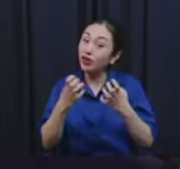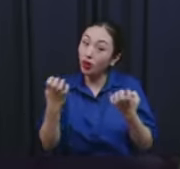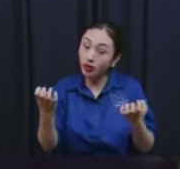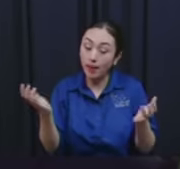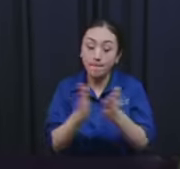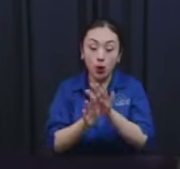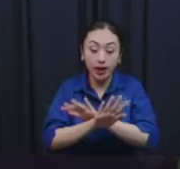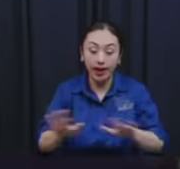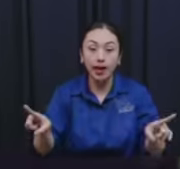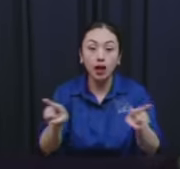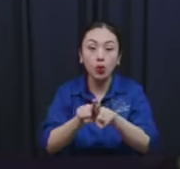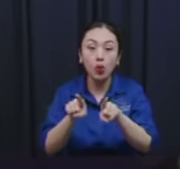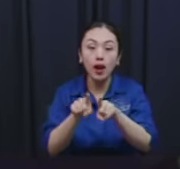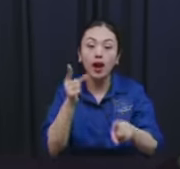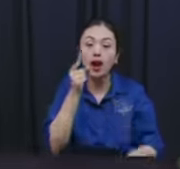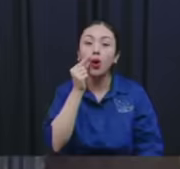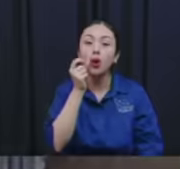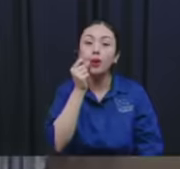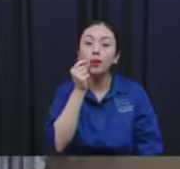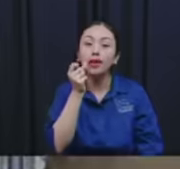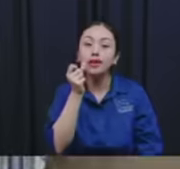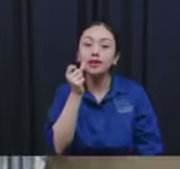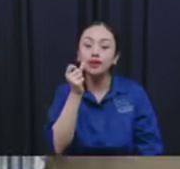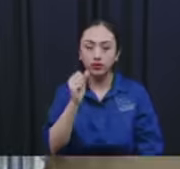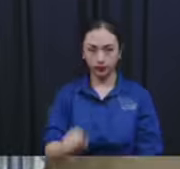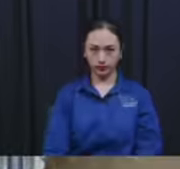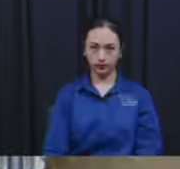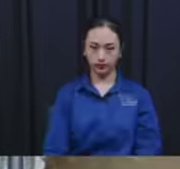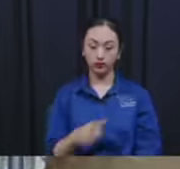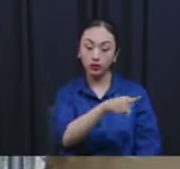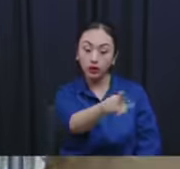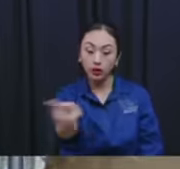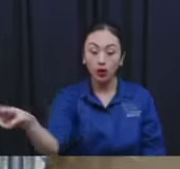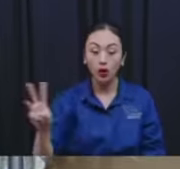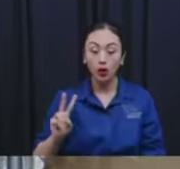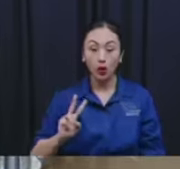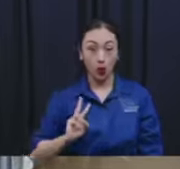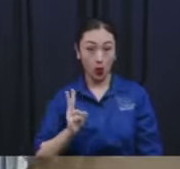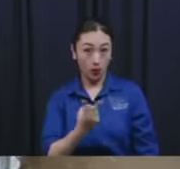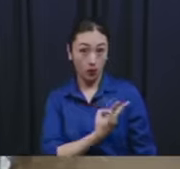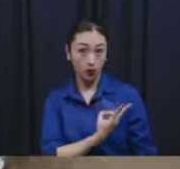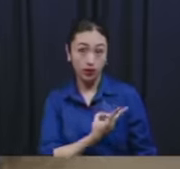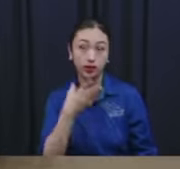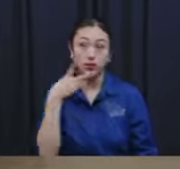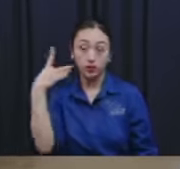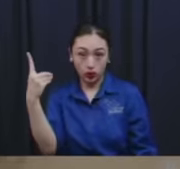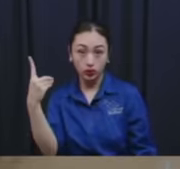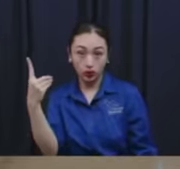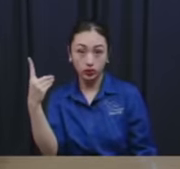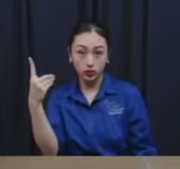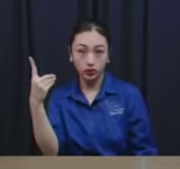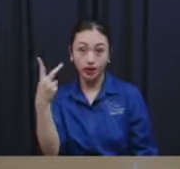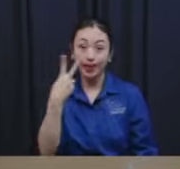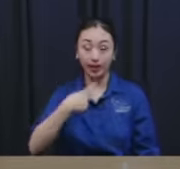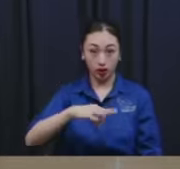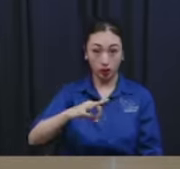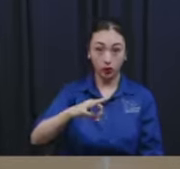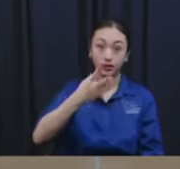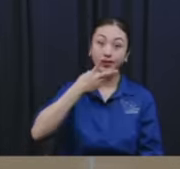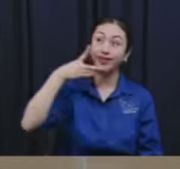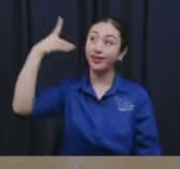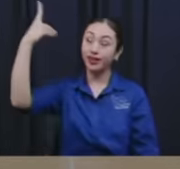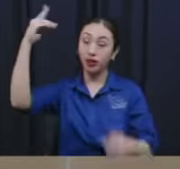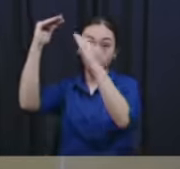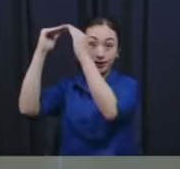hombres lo estoy parafraseando vosotros sois dioses y todos sois hijos del altísimo vamos a ver qué dice en el